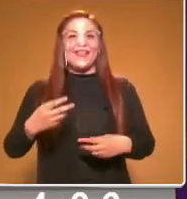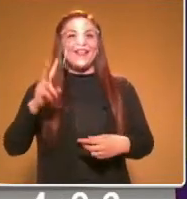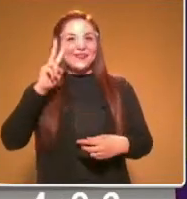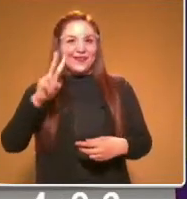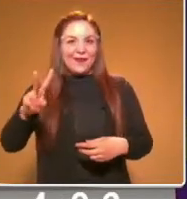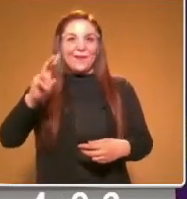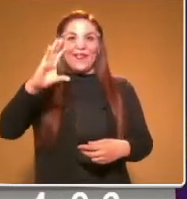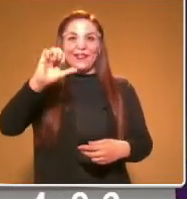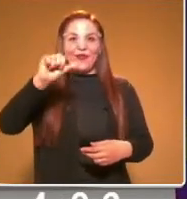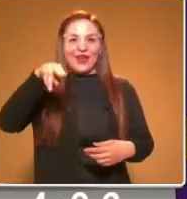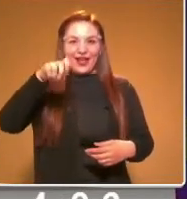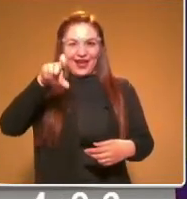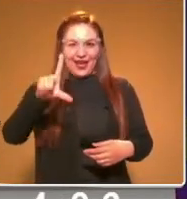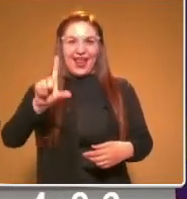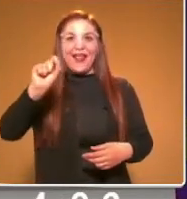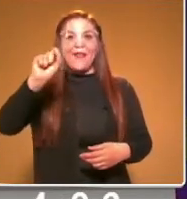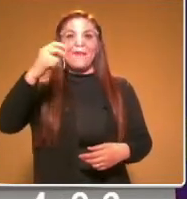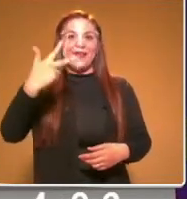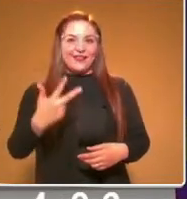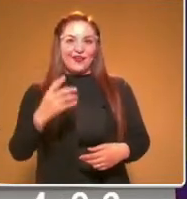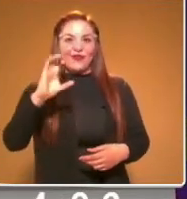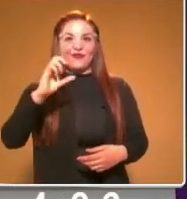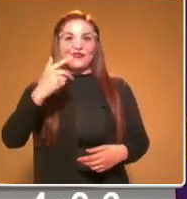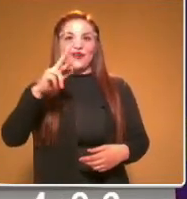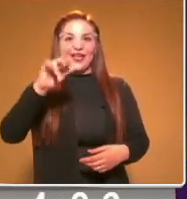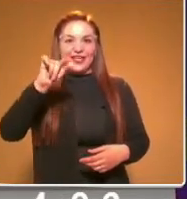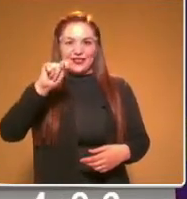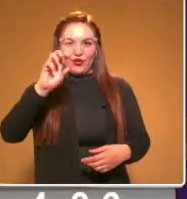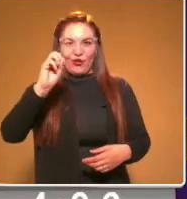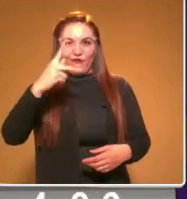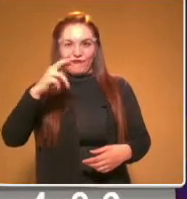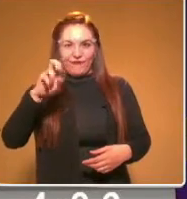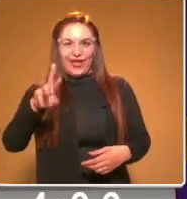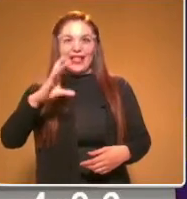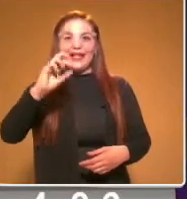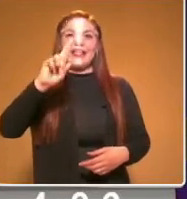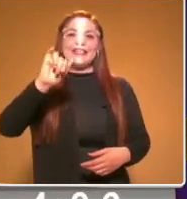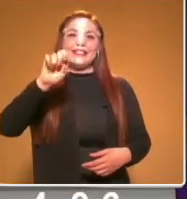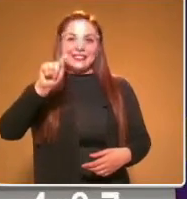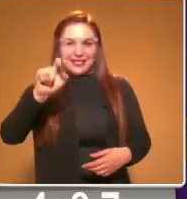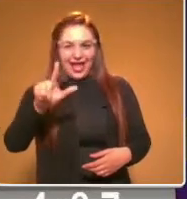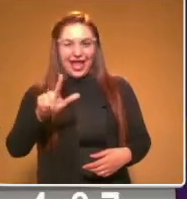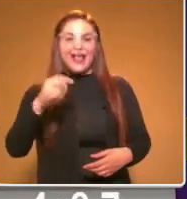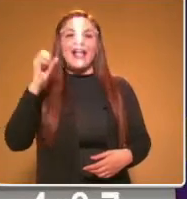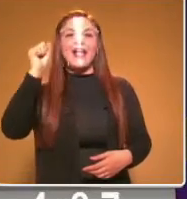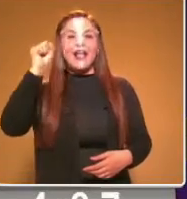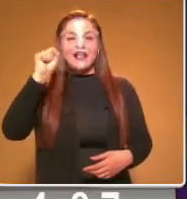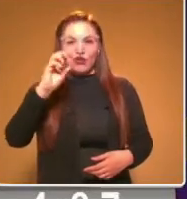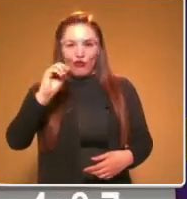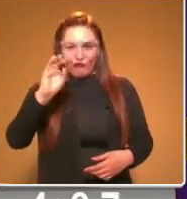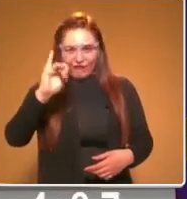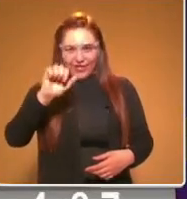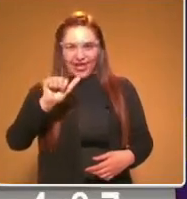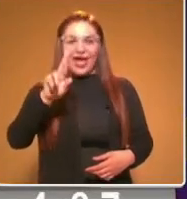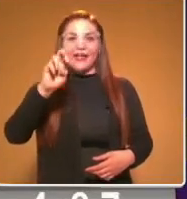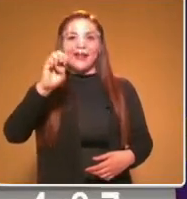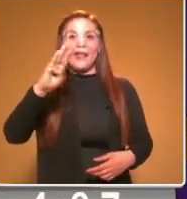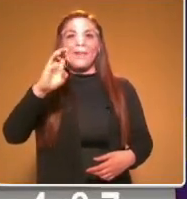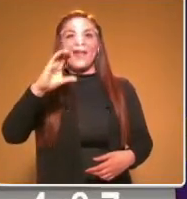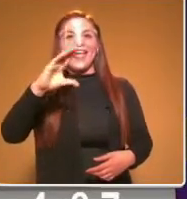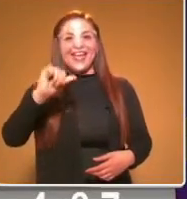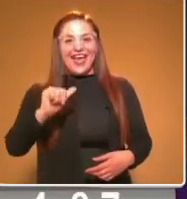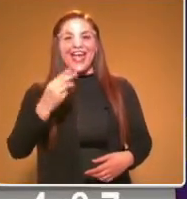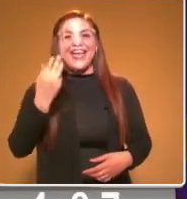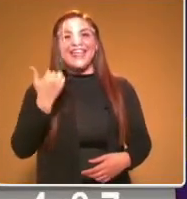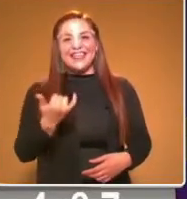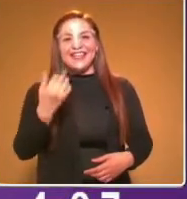canal 28, maestra, a Christopher, Cristal, Sofía, Rebeca y Wendy, y bueno, hay mucho más, maestra, que ahí muy formales, ahora ya